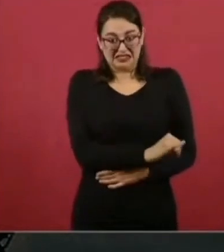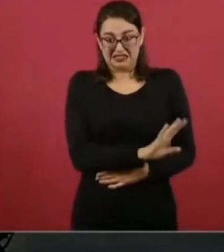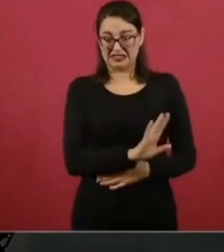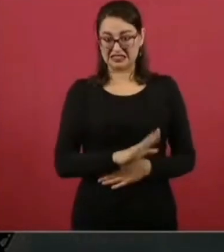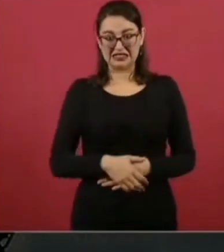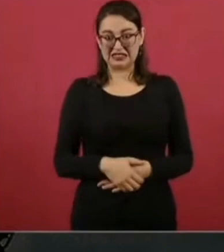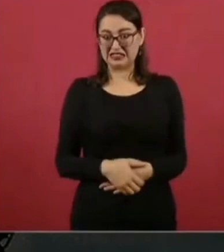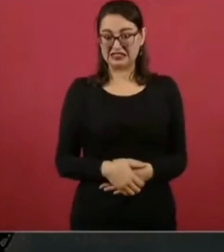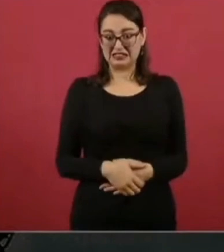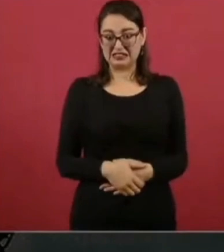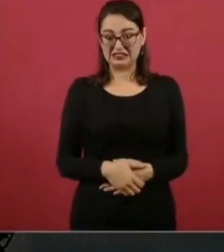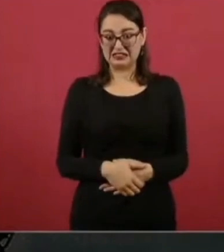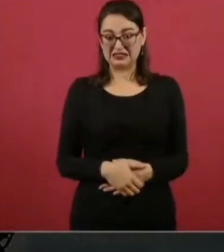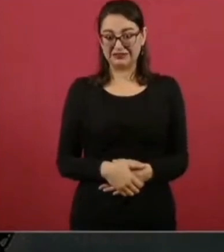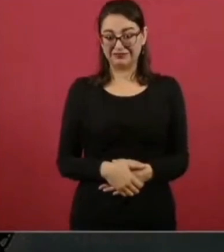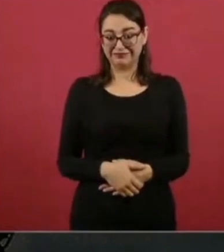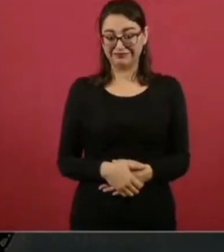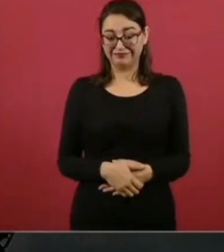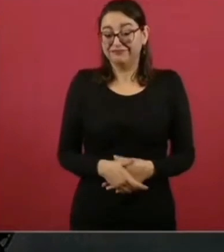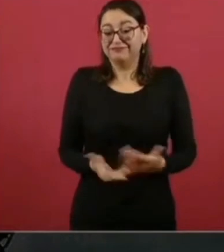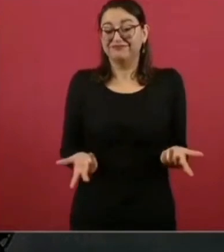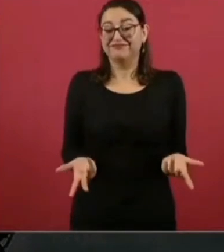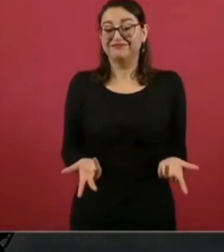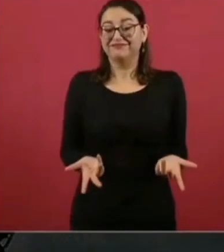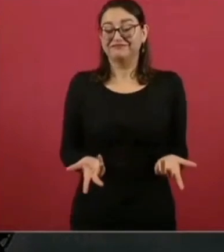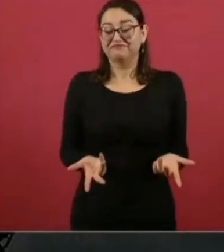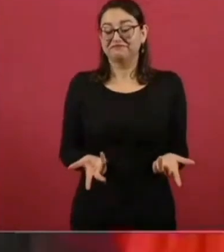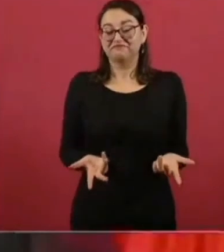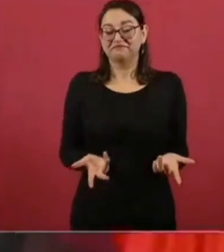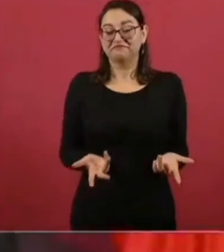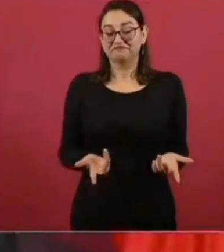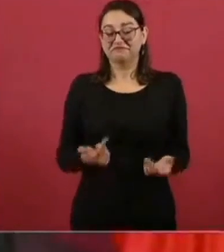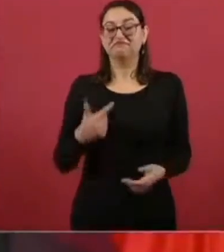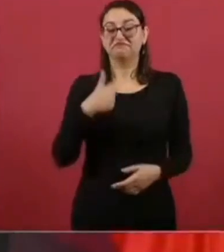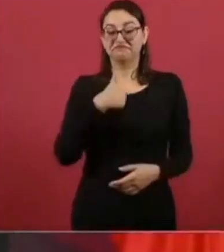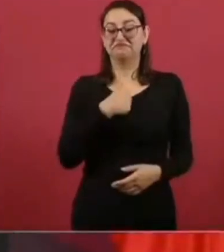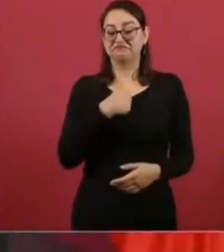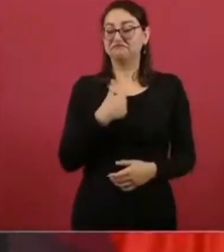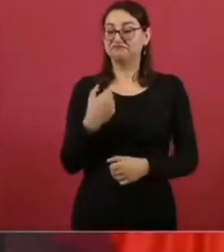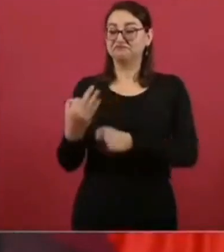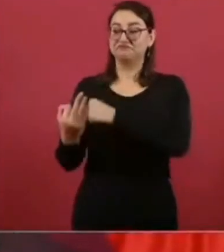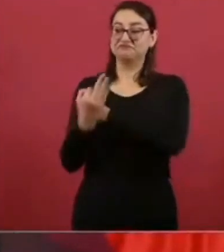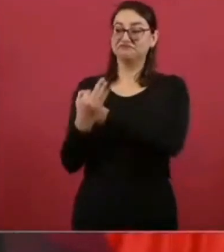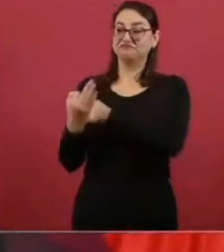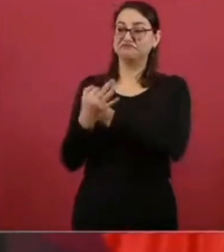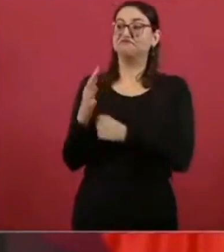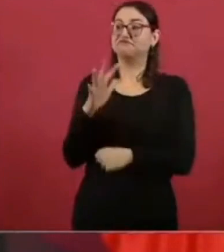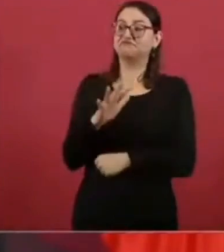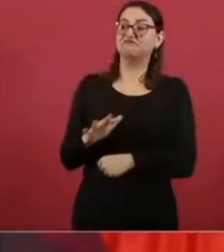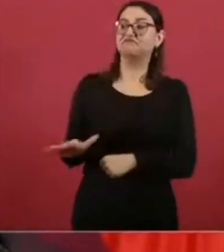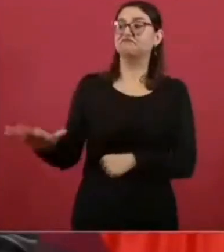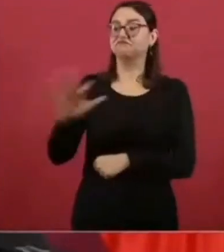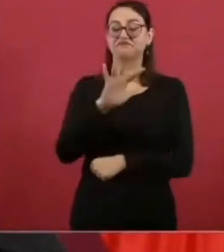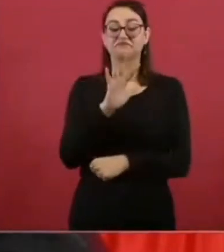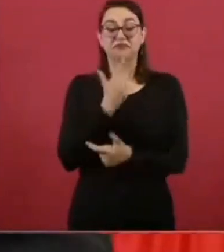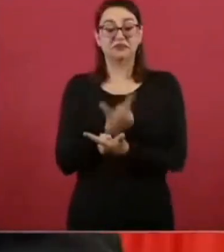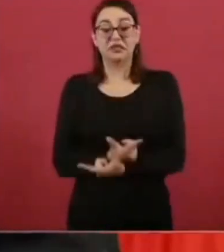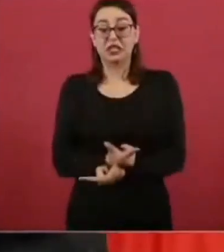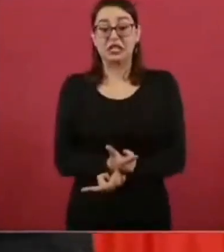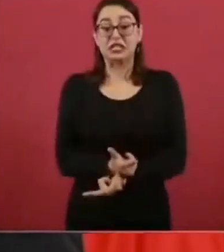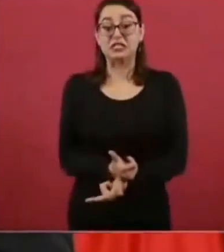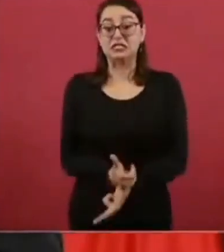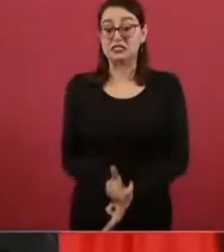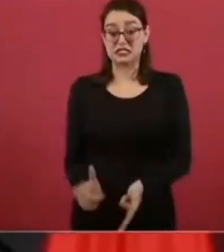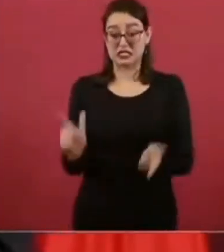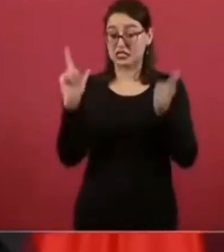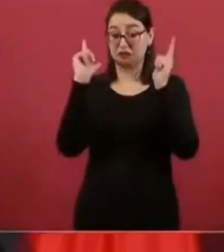con el apoyo del pueblo y libertades, y por eso no tocar ni con el pétalo